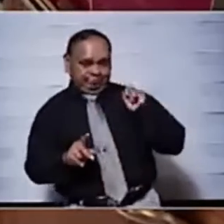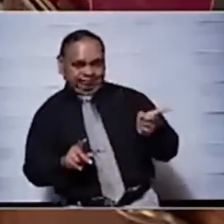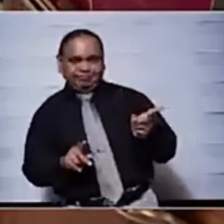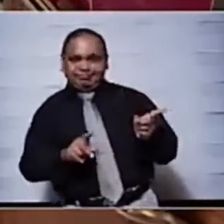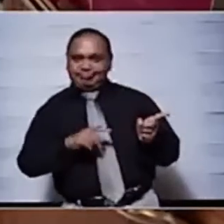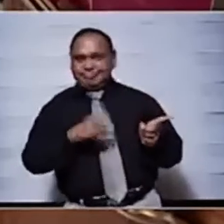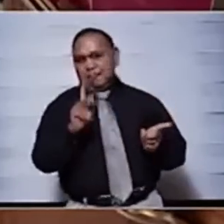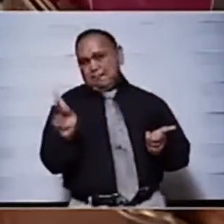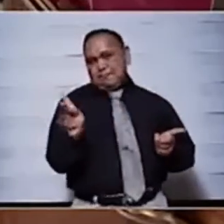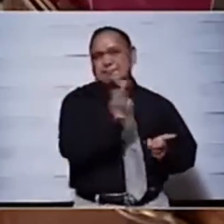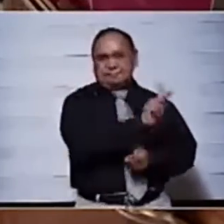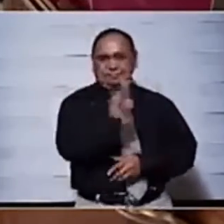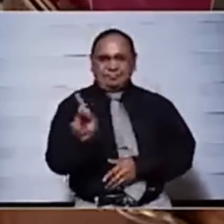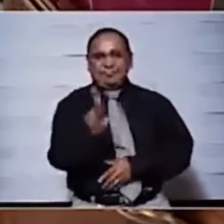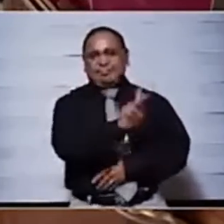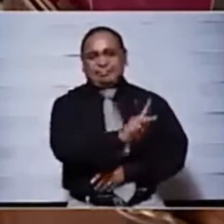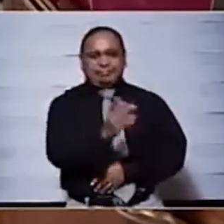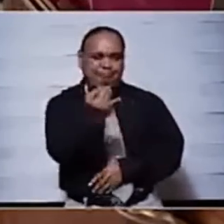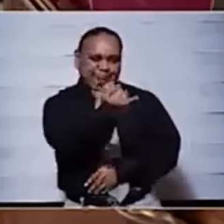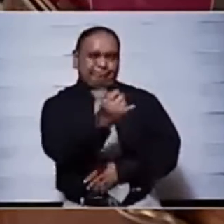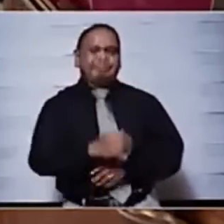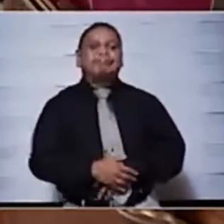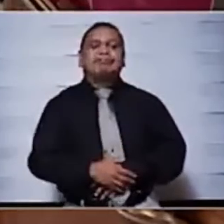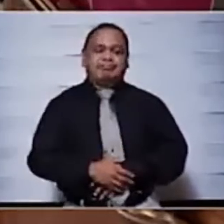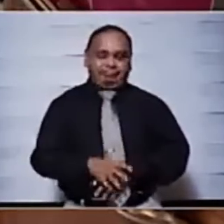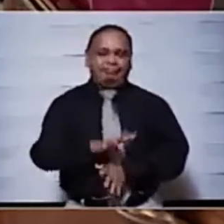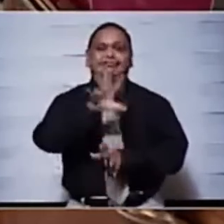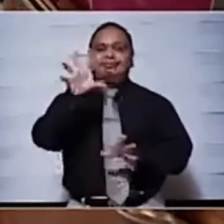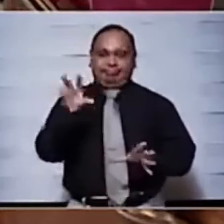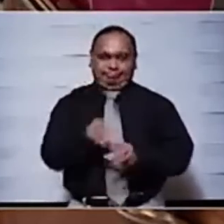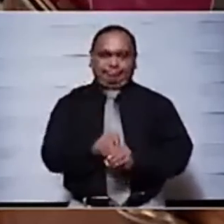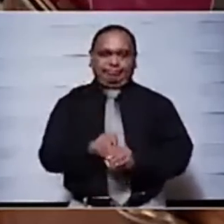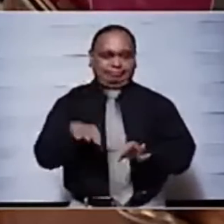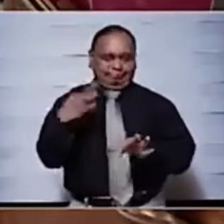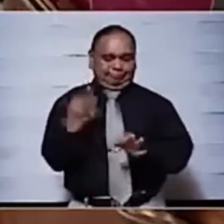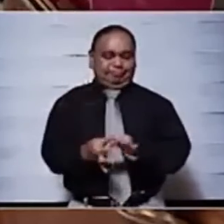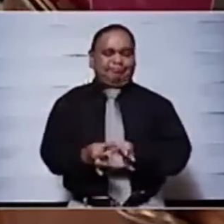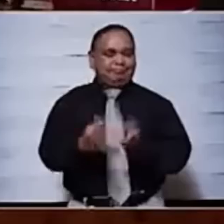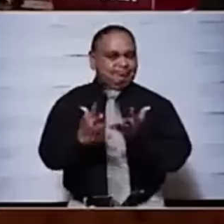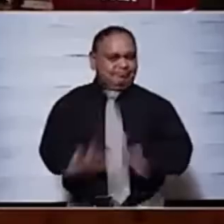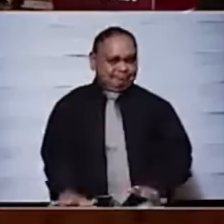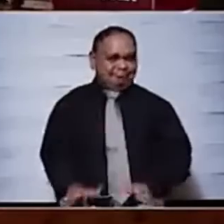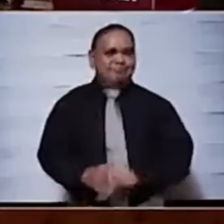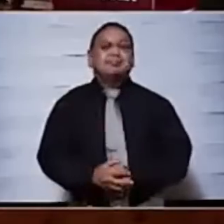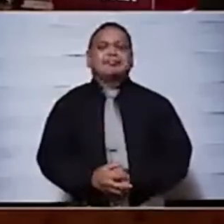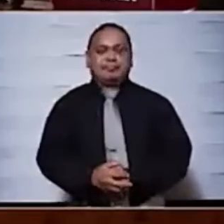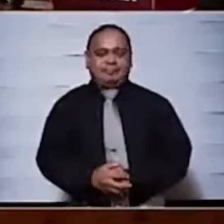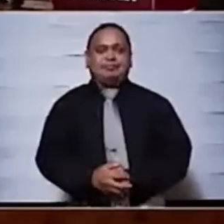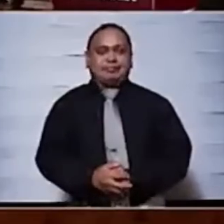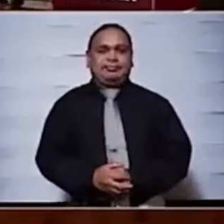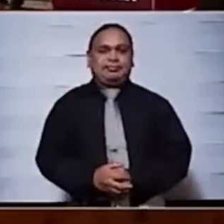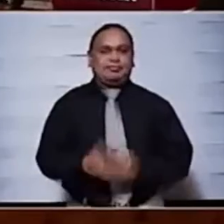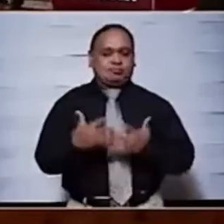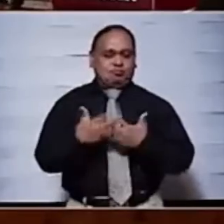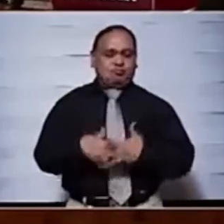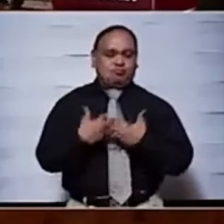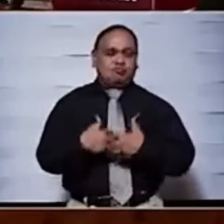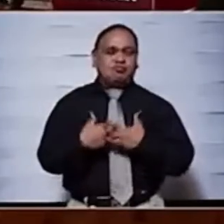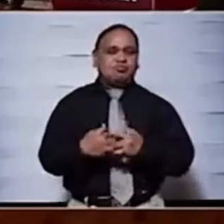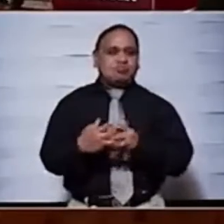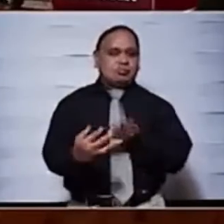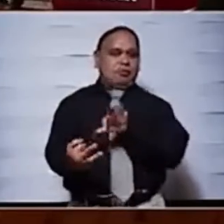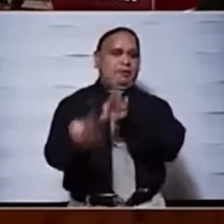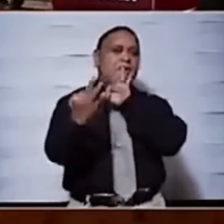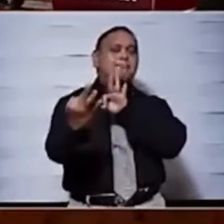la proyección. Esas son las lógicas. Sí, totalmente. Y en psicología vas exacto, ¿no? Él tiene mecanismos de proyección como de defensa,